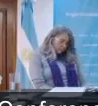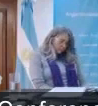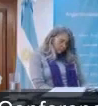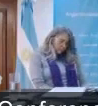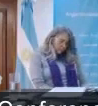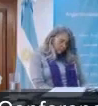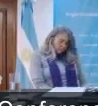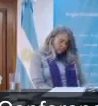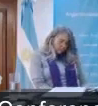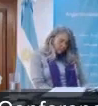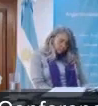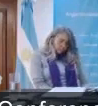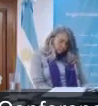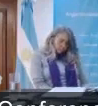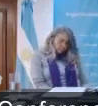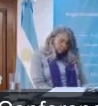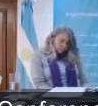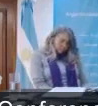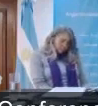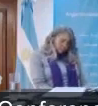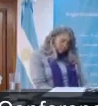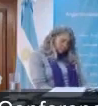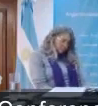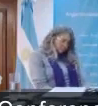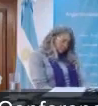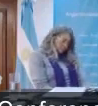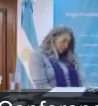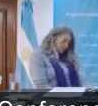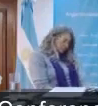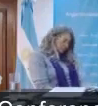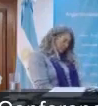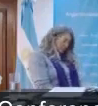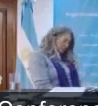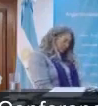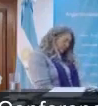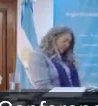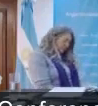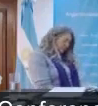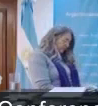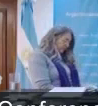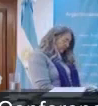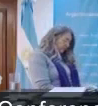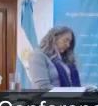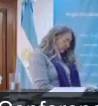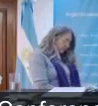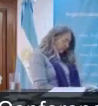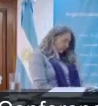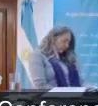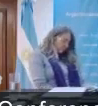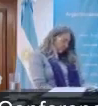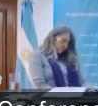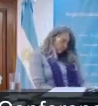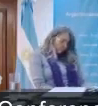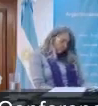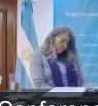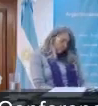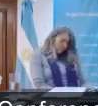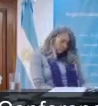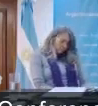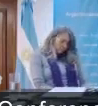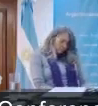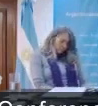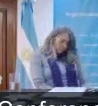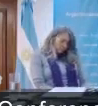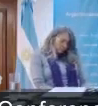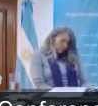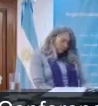esta estructura que proponemos como para entender el problema, ¿no? Será, en todo caso, un vínculo problemático de la persona en un